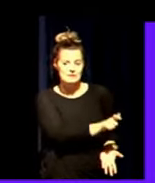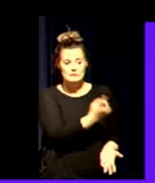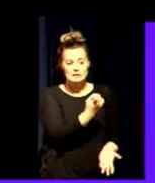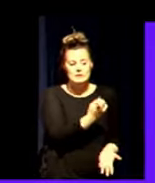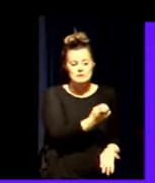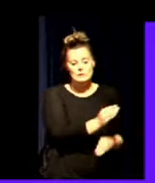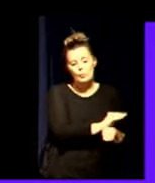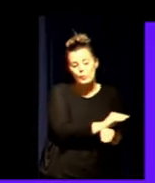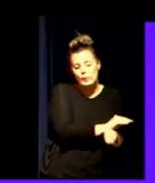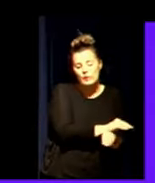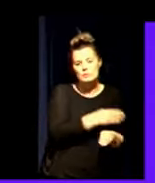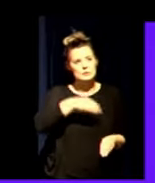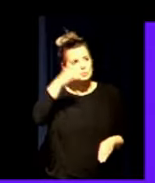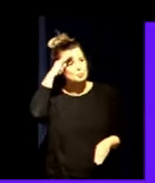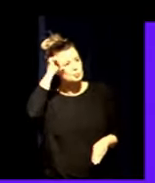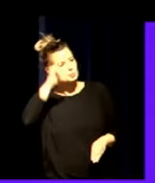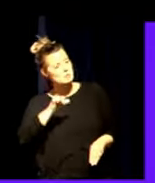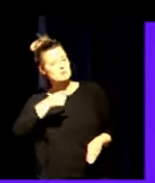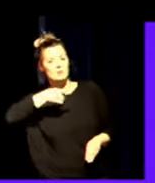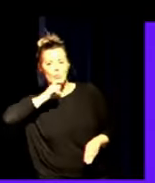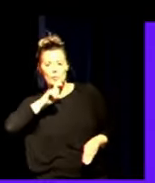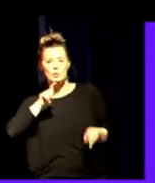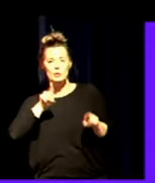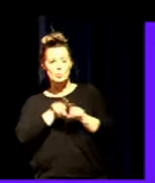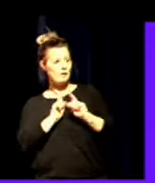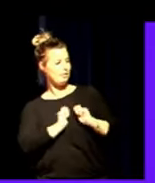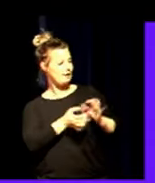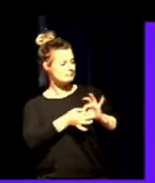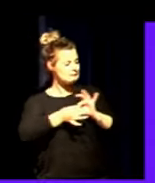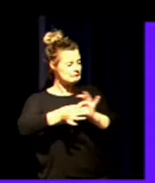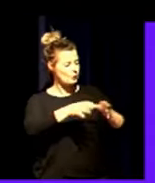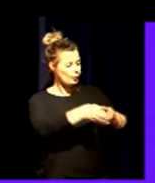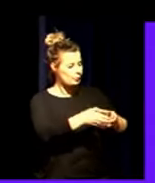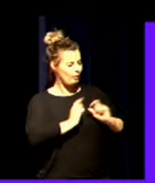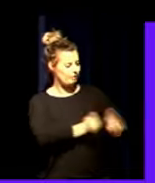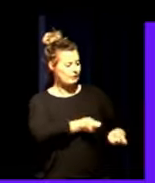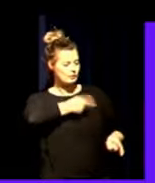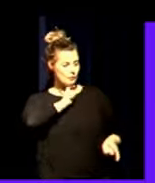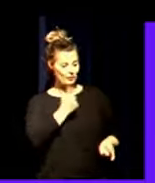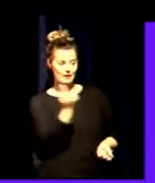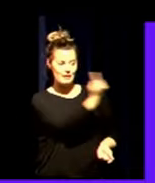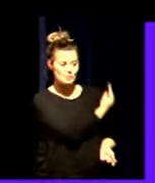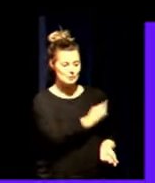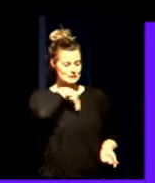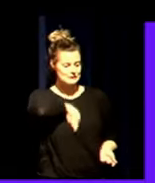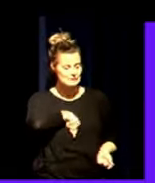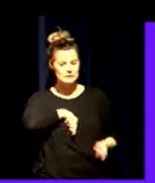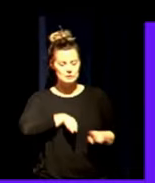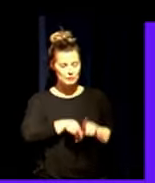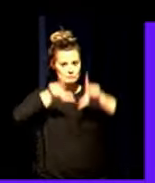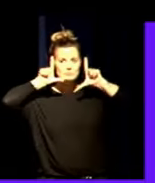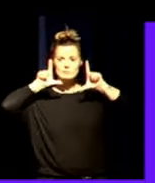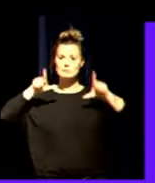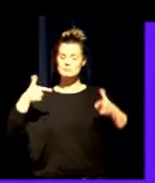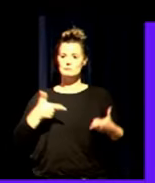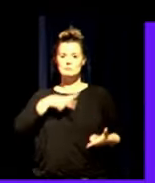cómo escuchar, con cómo dar cohesión al grupo, con cómo que cada uno se sienta valioso en el grupo sobre